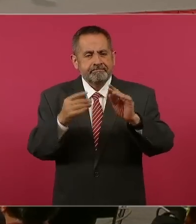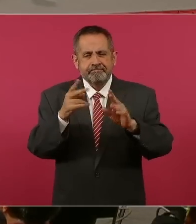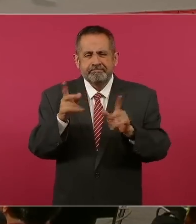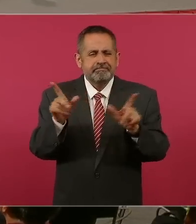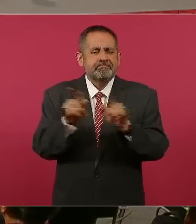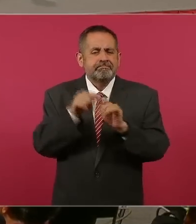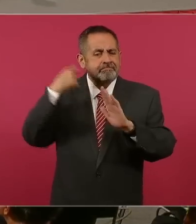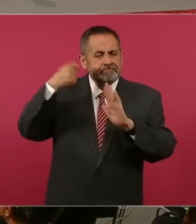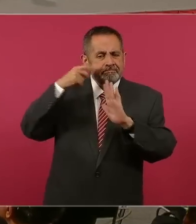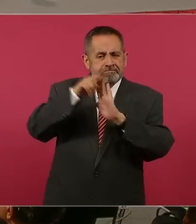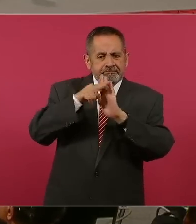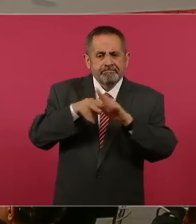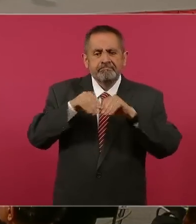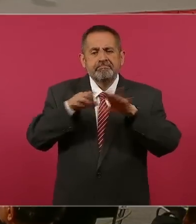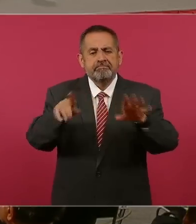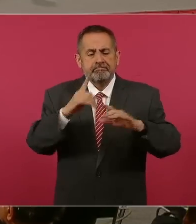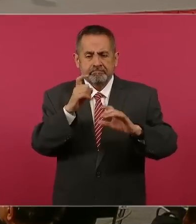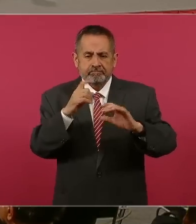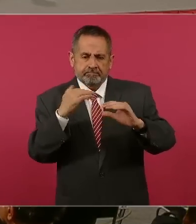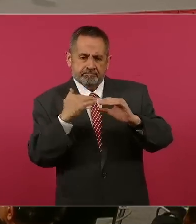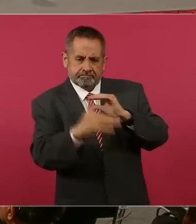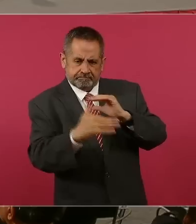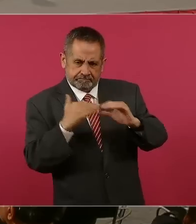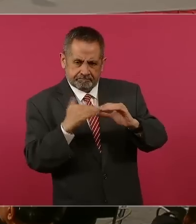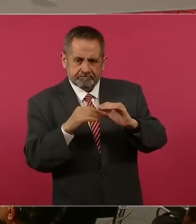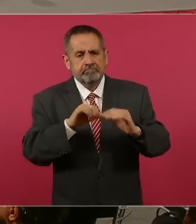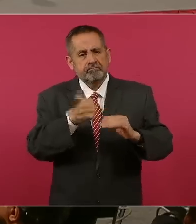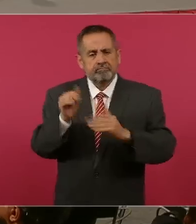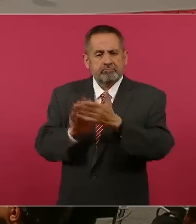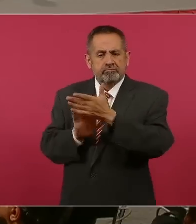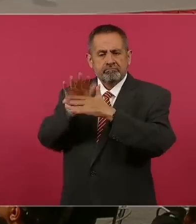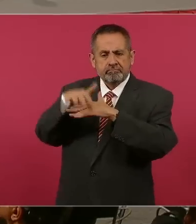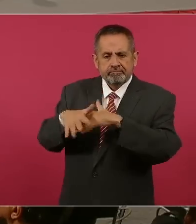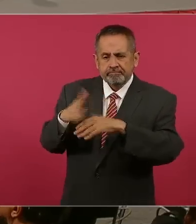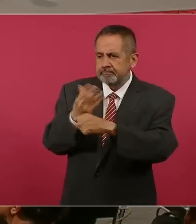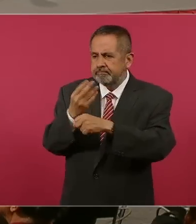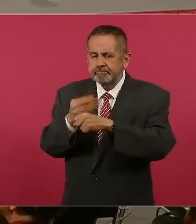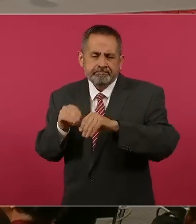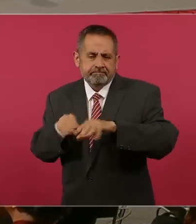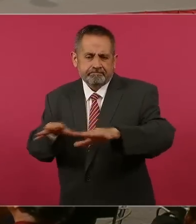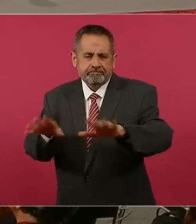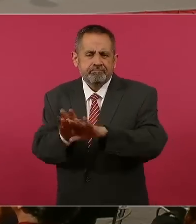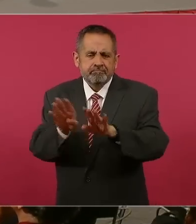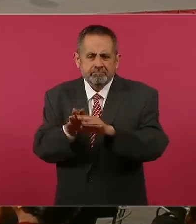breves videos, uno respecto al acueducto y otro respecto a la ampliación del distrito de riego.